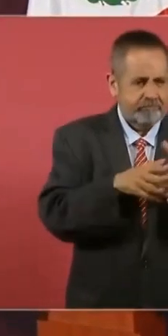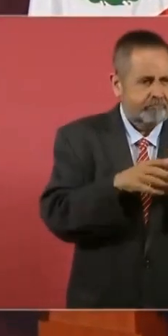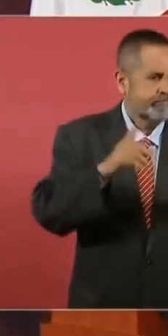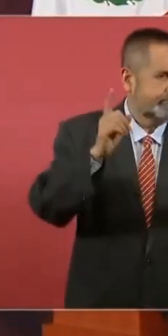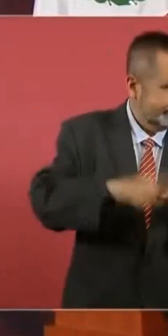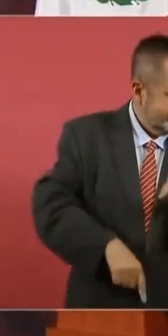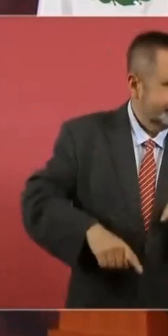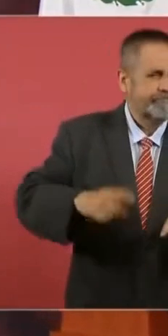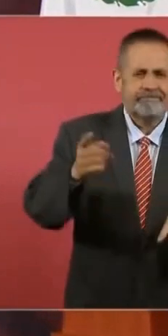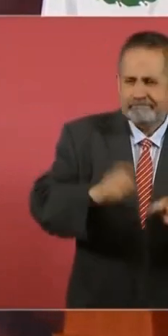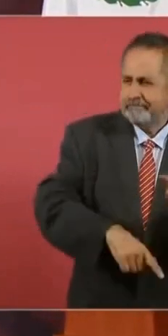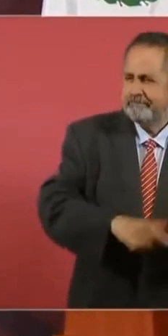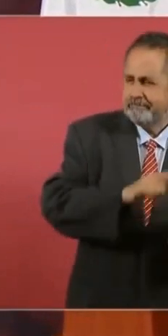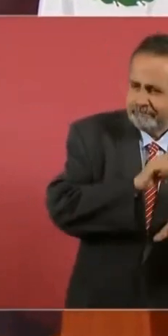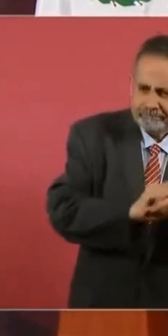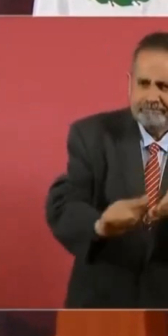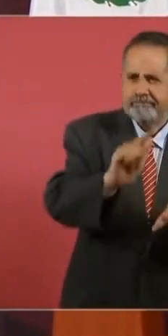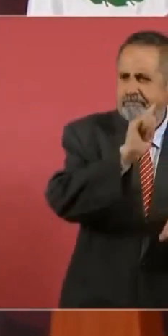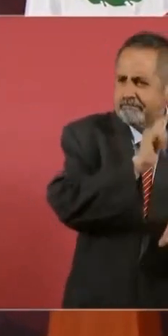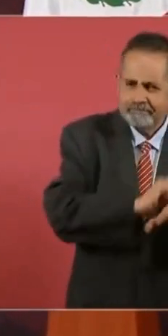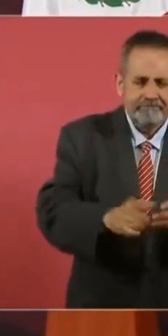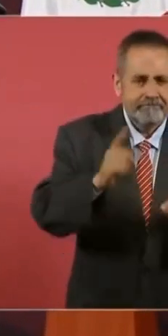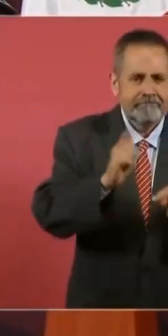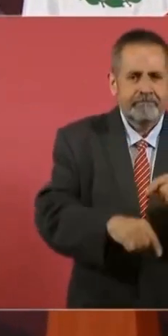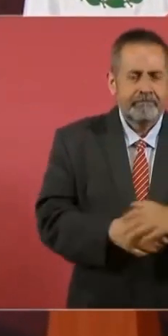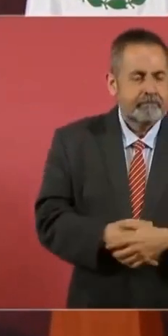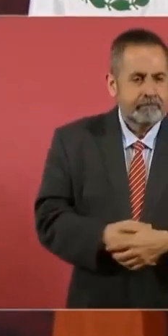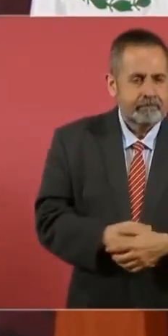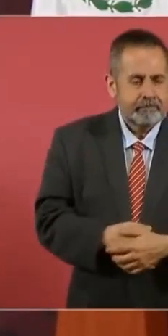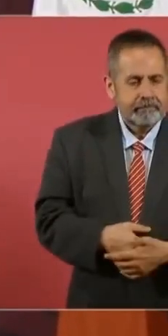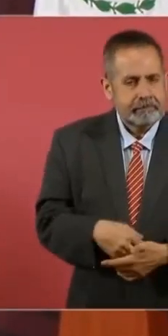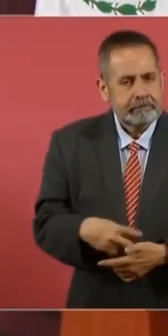limpiando el Poder Judicial. Pues no pude,